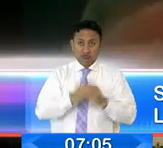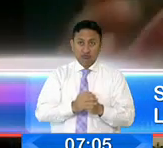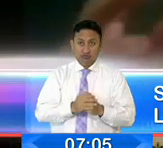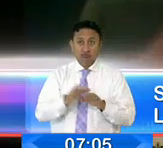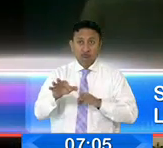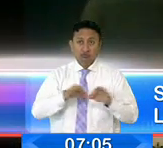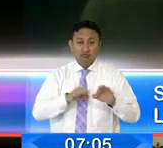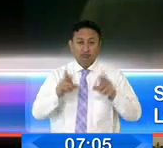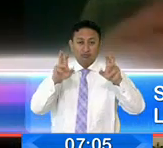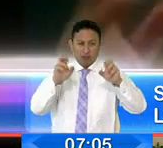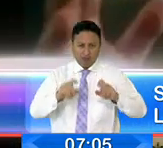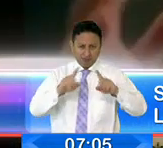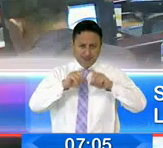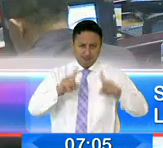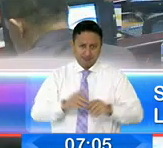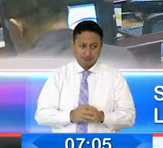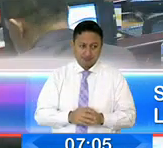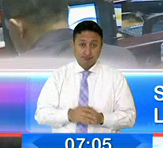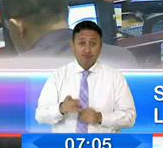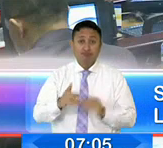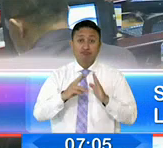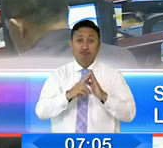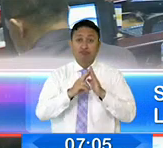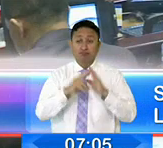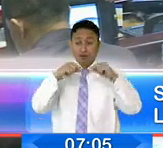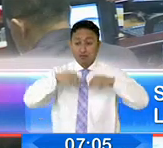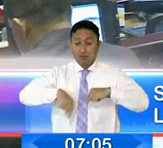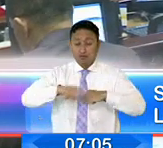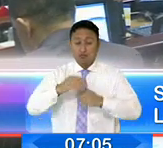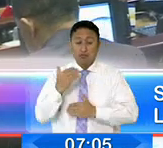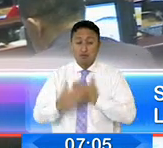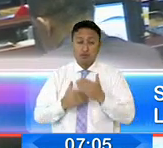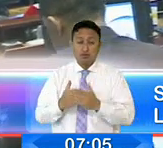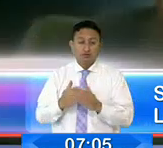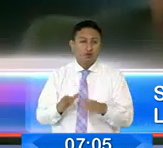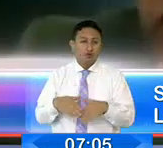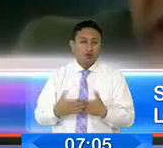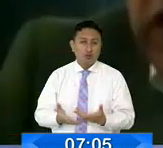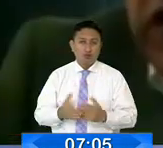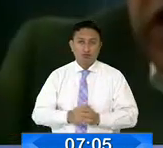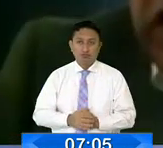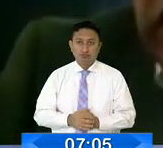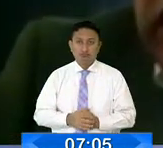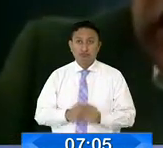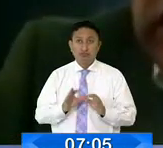en diferentes temáticas que reglamenten de mejor manera el proceder parlamentario.